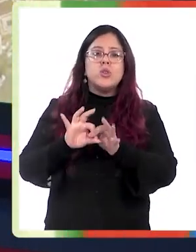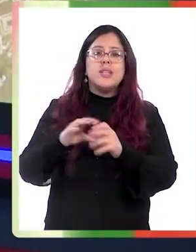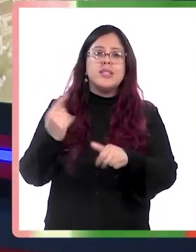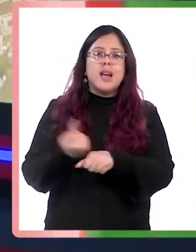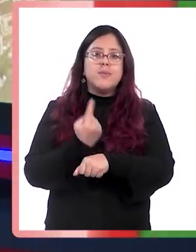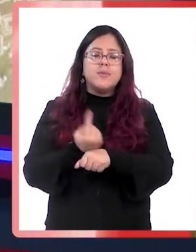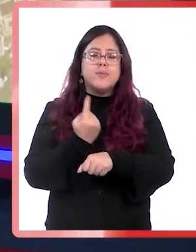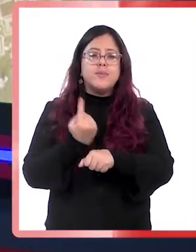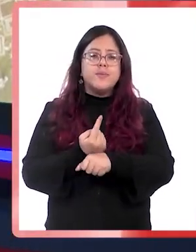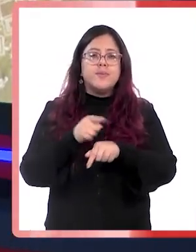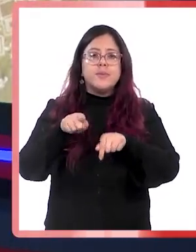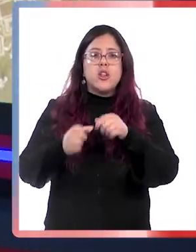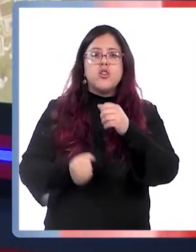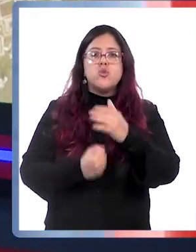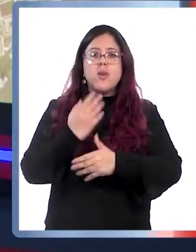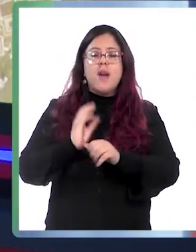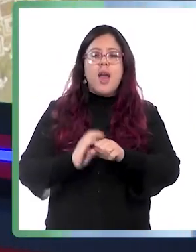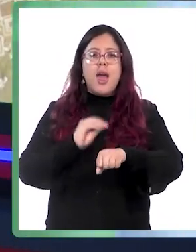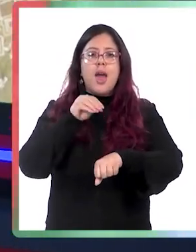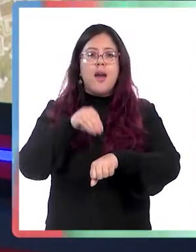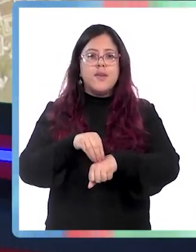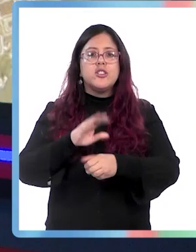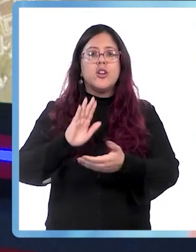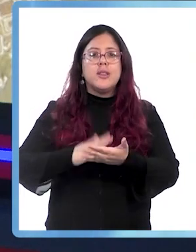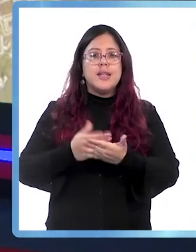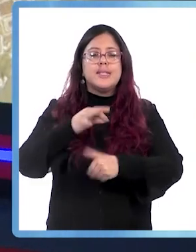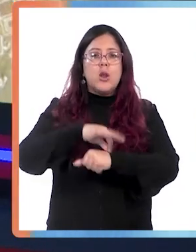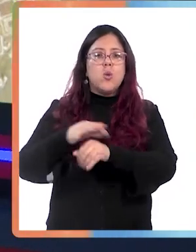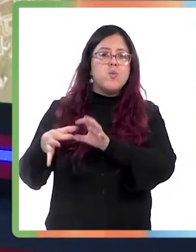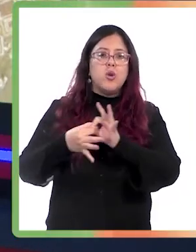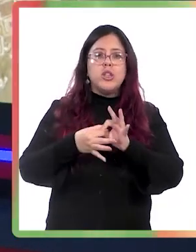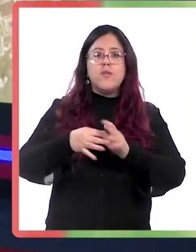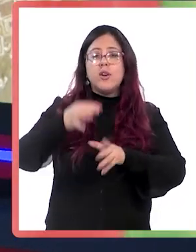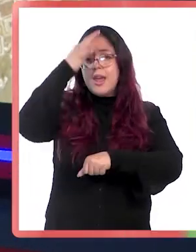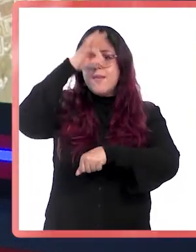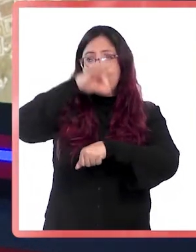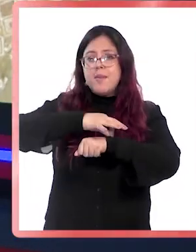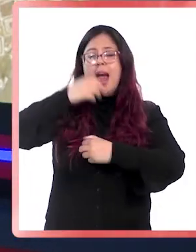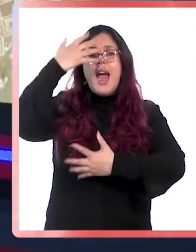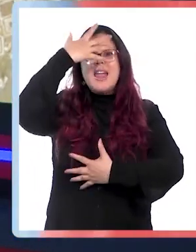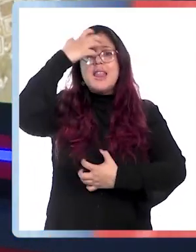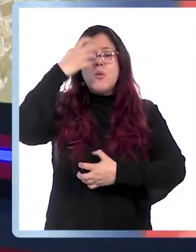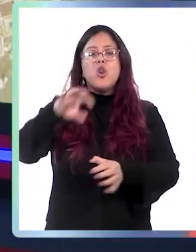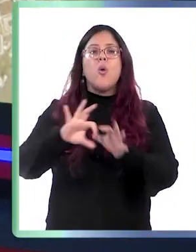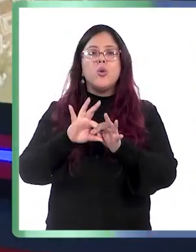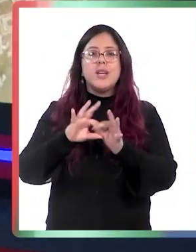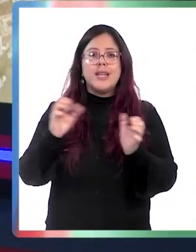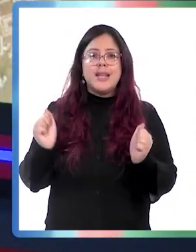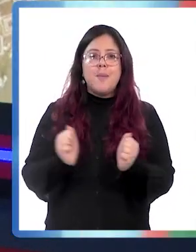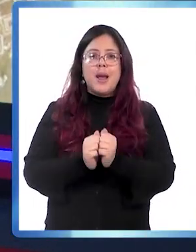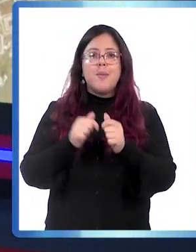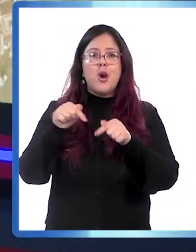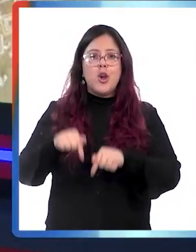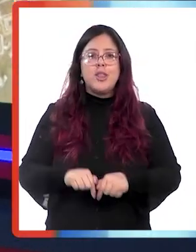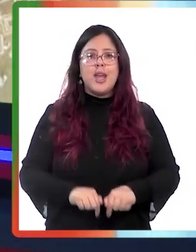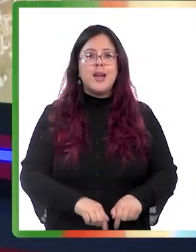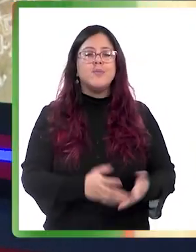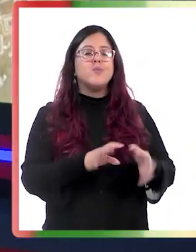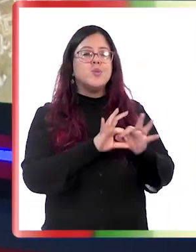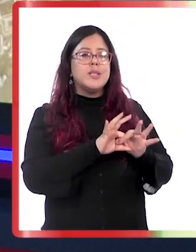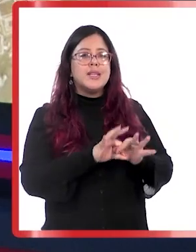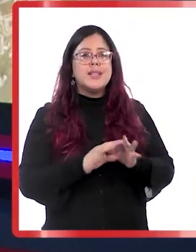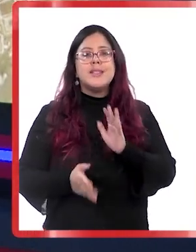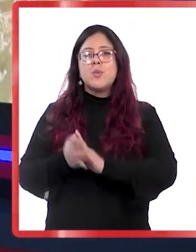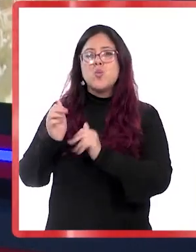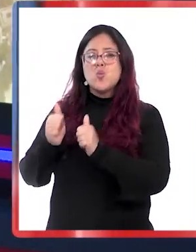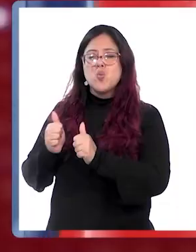hablar sobre esta nueva alerta sanitaria por la viruela del mono. Muchas gracias por acompañarnos hoy día. Gracias a ti, Catalina, por invitarme. Que le vaya